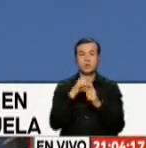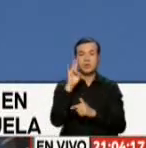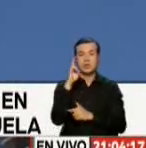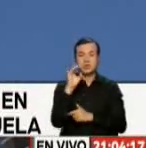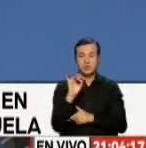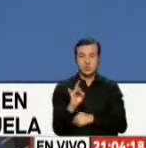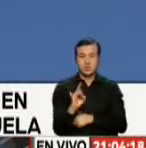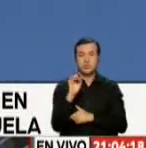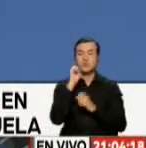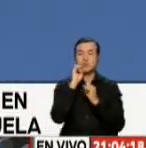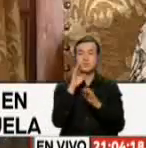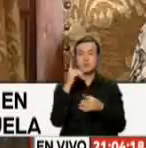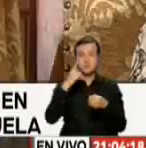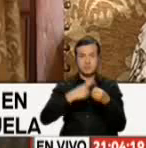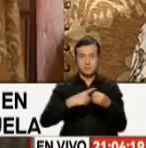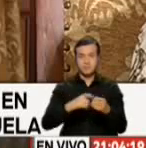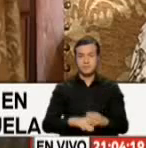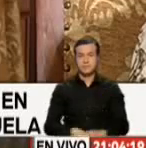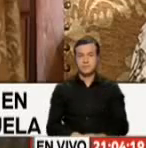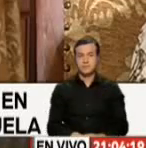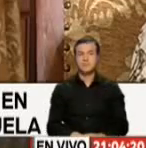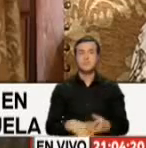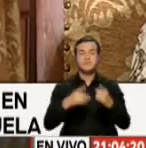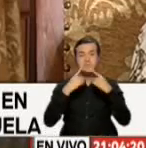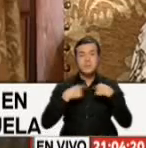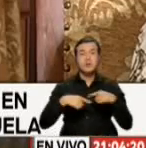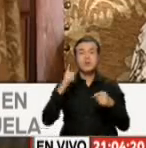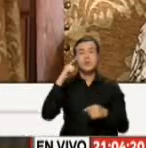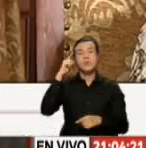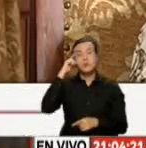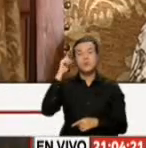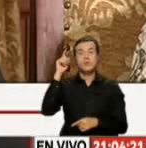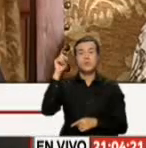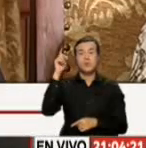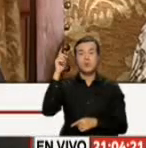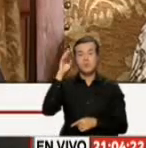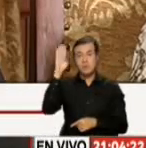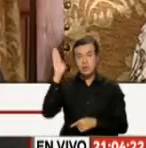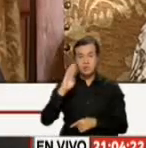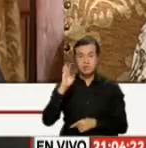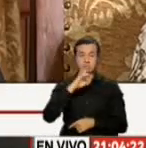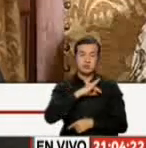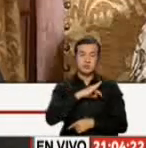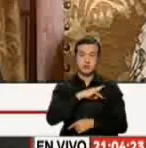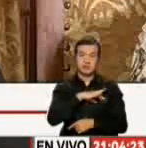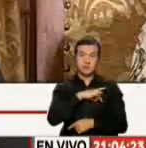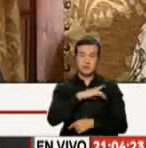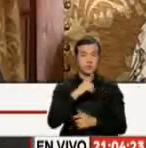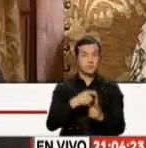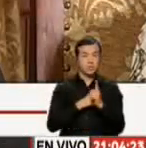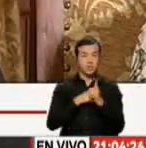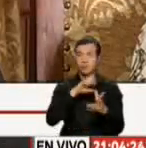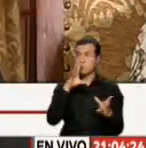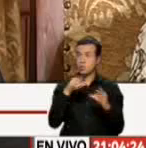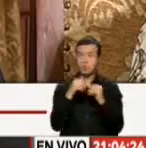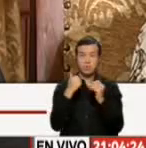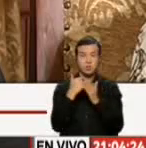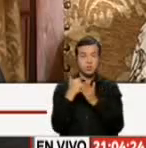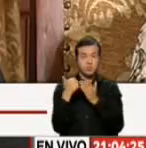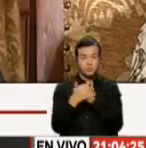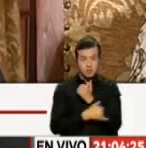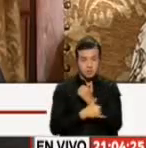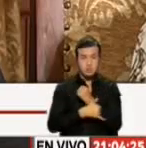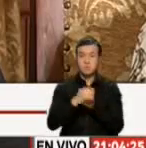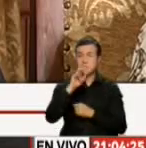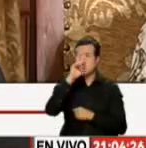17 y 18 de septiembre en Quito. La que nos han confirmado los gobiernos de Brasil y Chile buscará urgentes medidas entre todos los países,